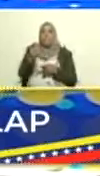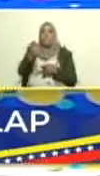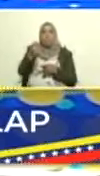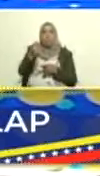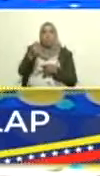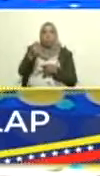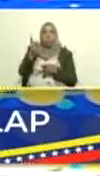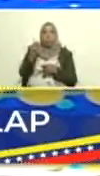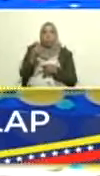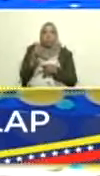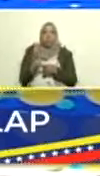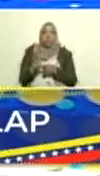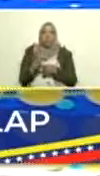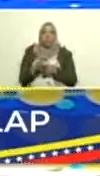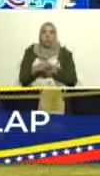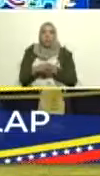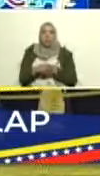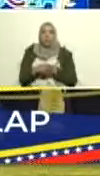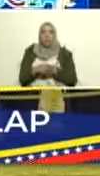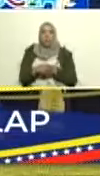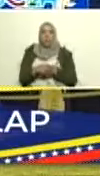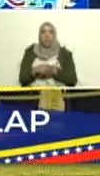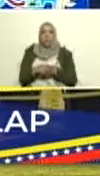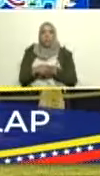si acaso.